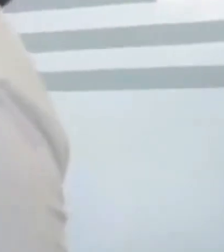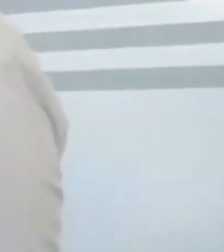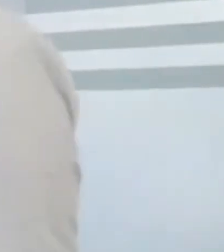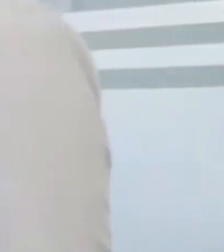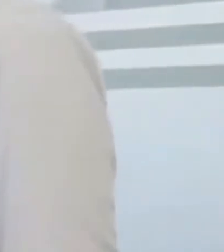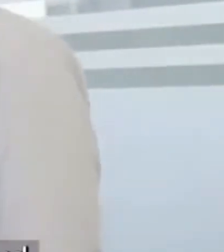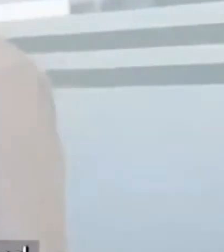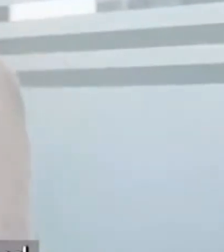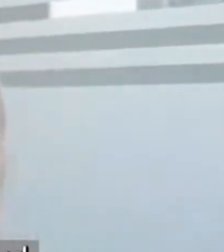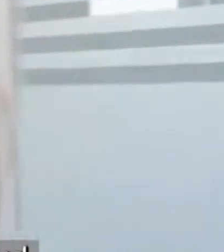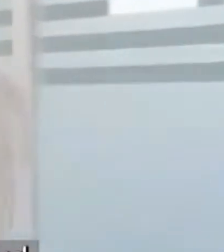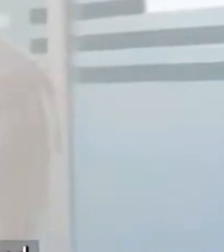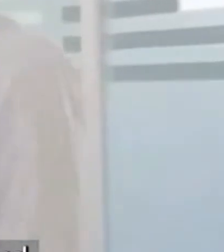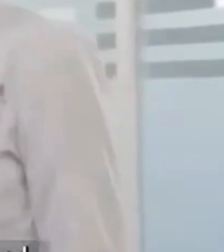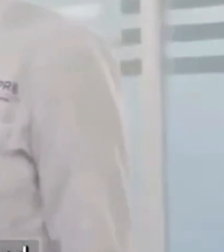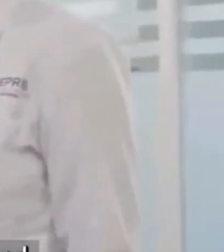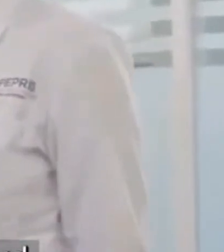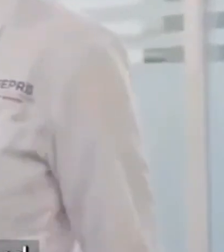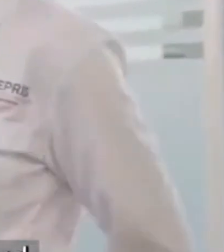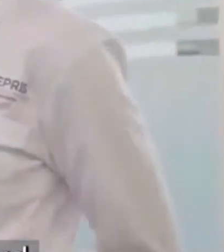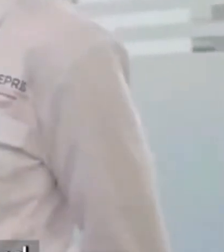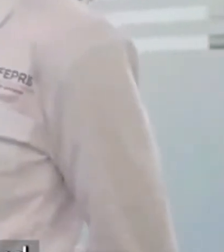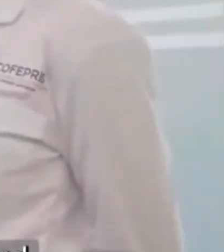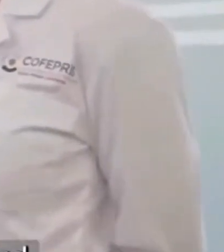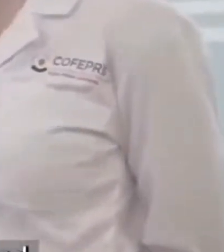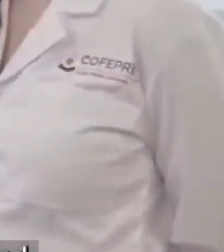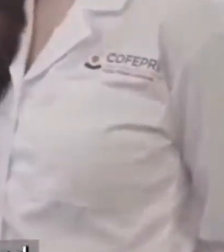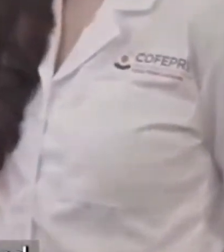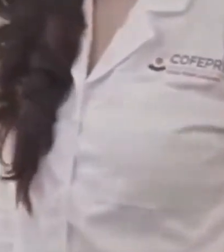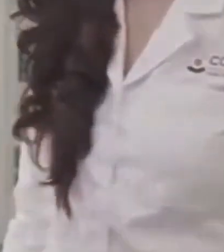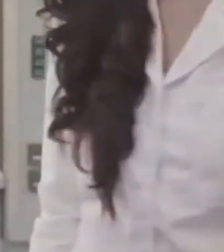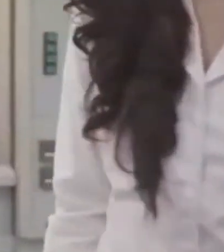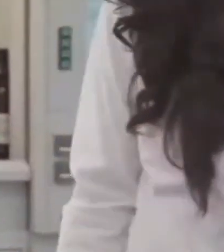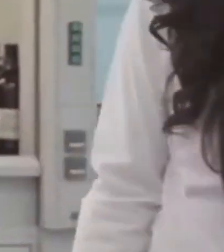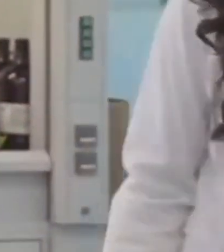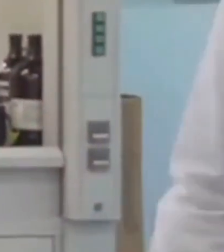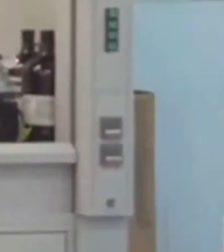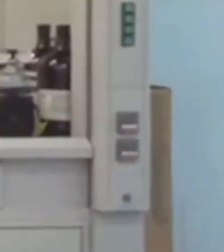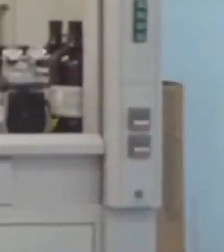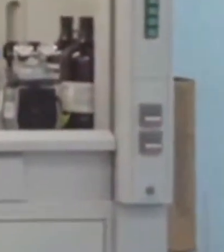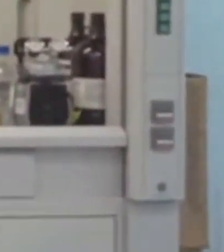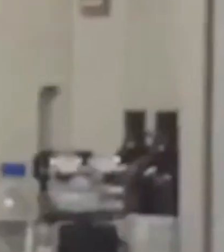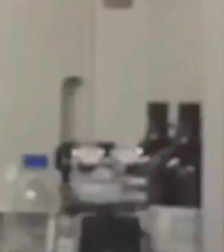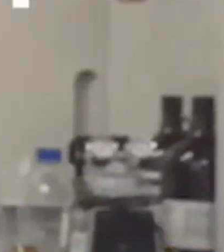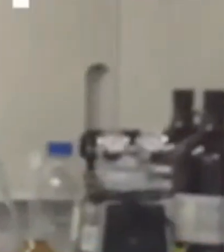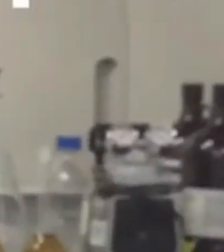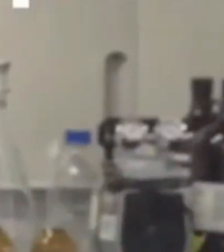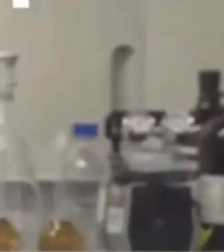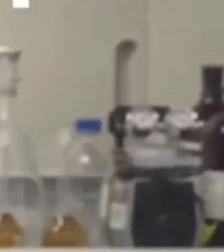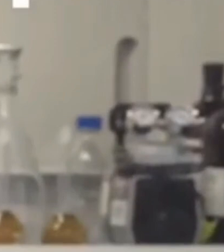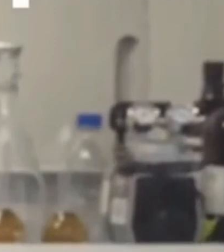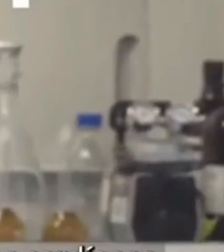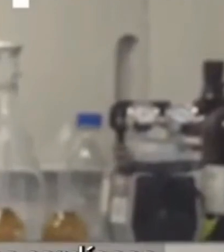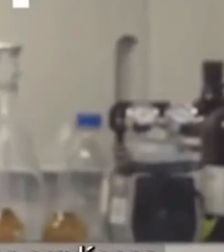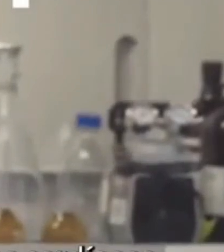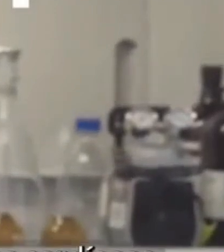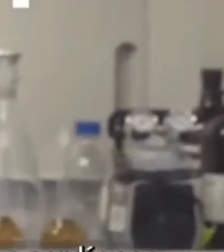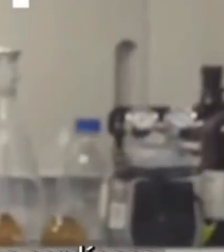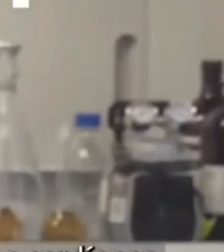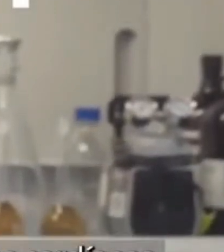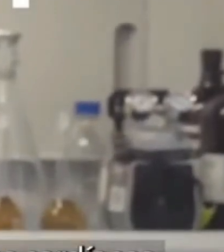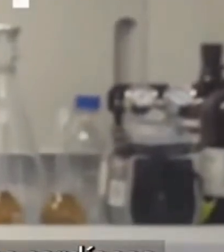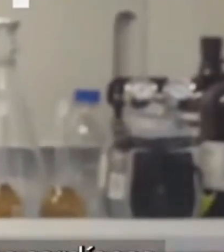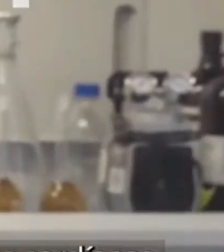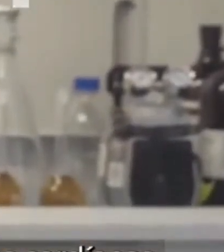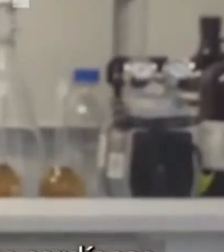Contienen cinco sustancias que mezcladas son dañinas para la salud. Aquí te lo explico. Atropina. Este